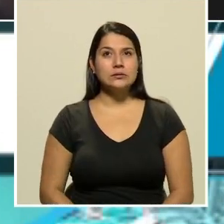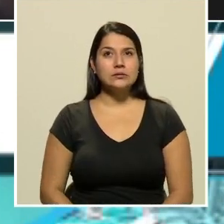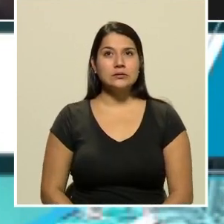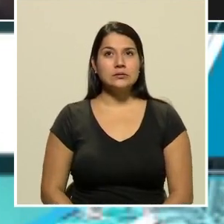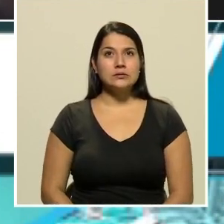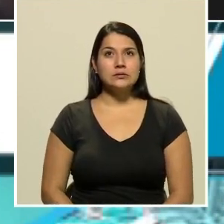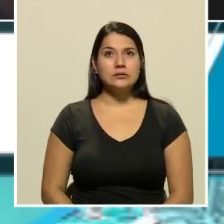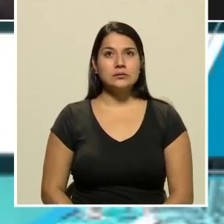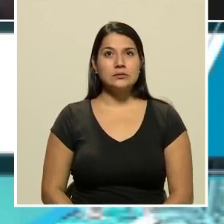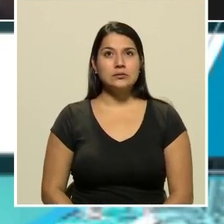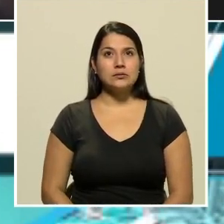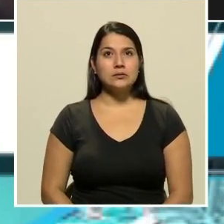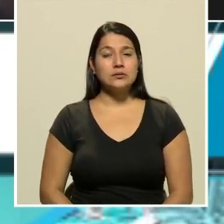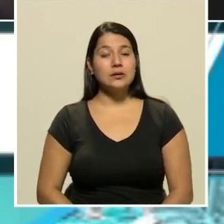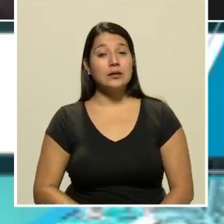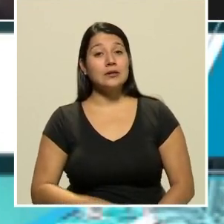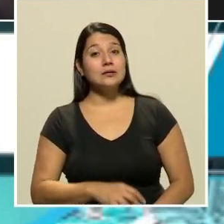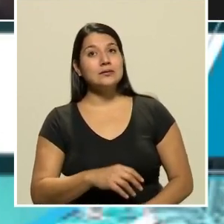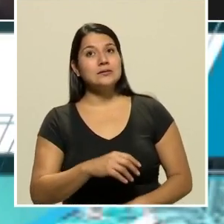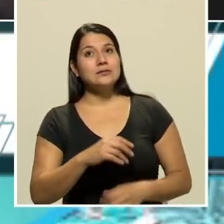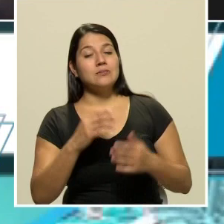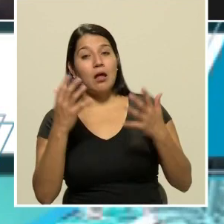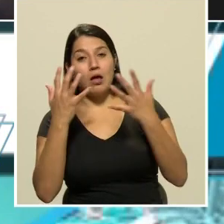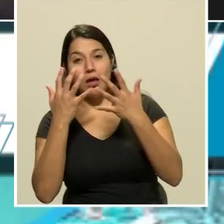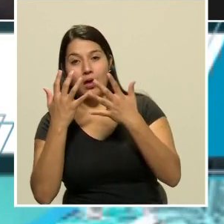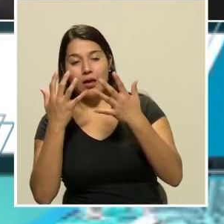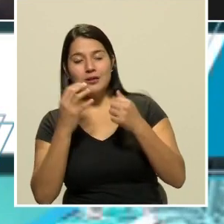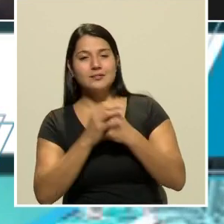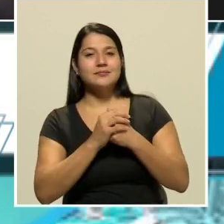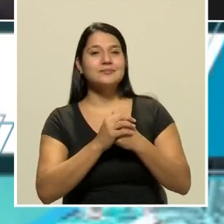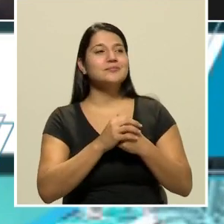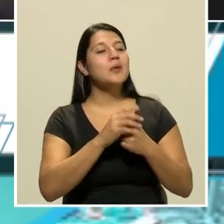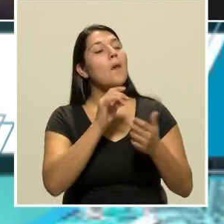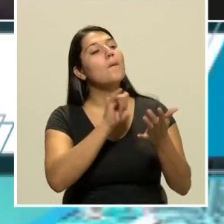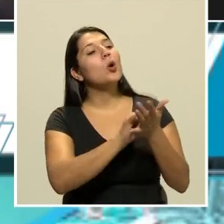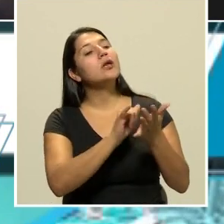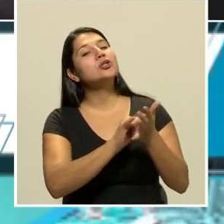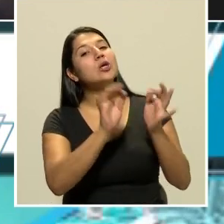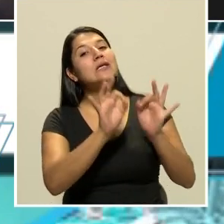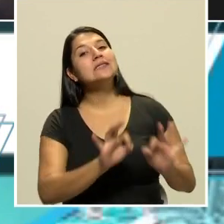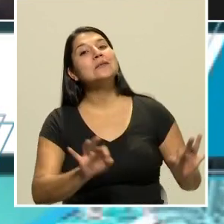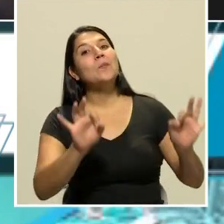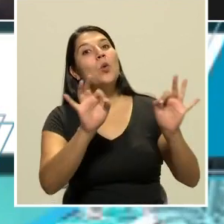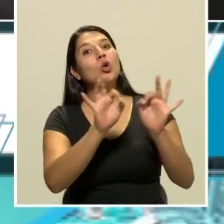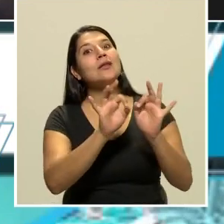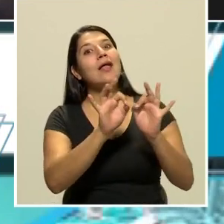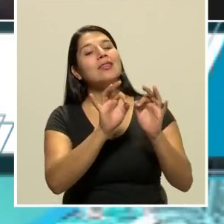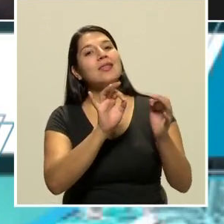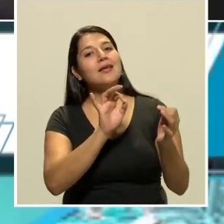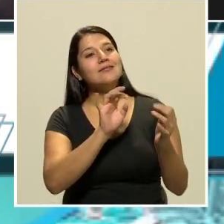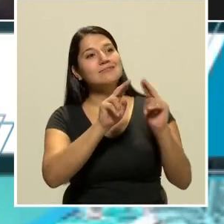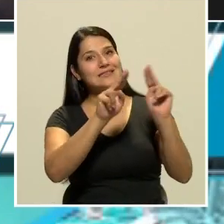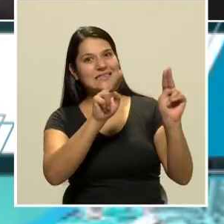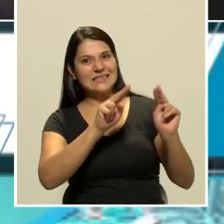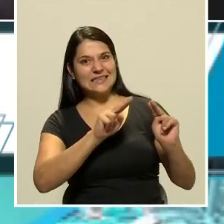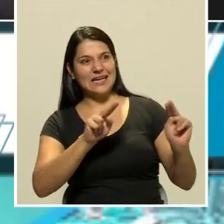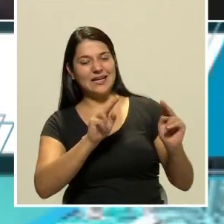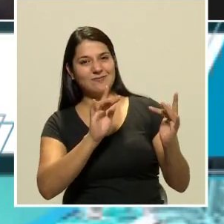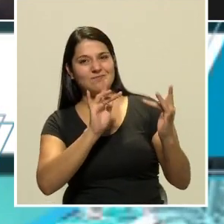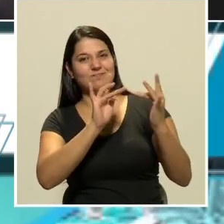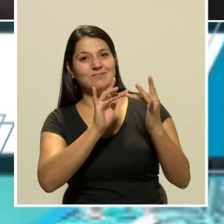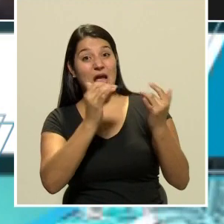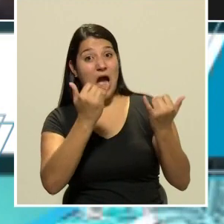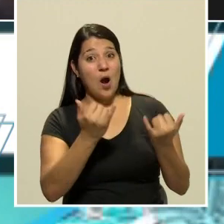Precisamente lo que estábamos hablando, la importancia de la conectividad, porque en este momento se